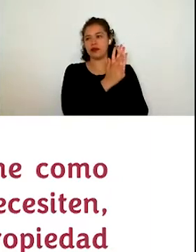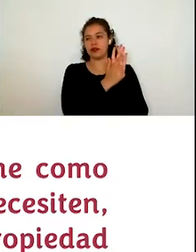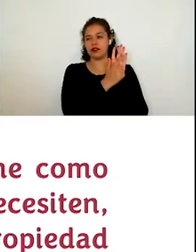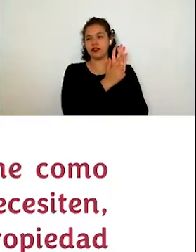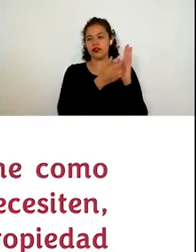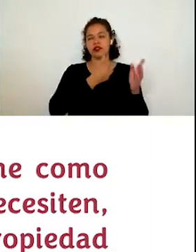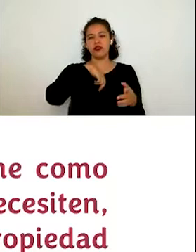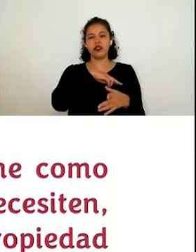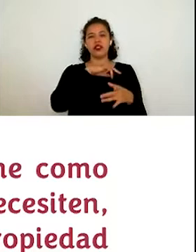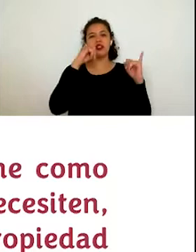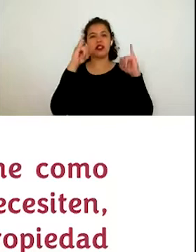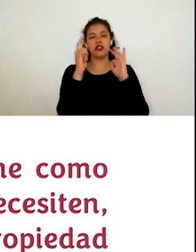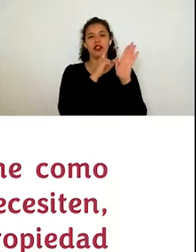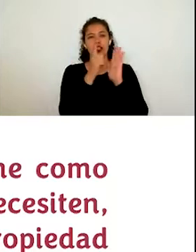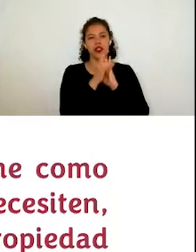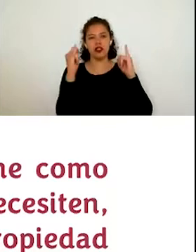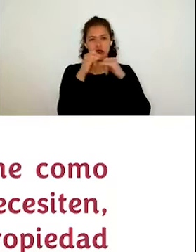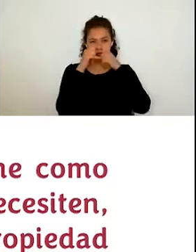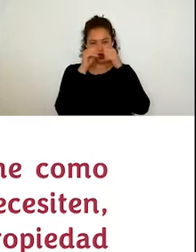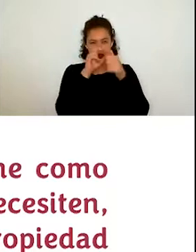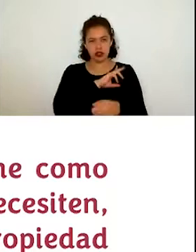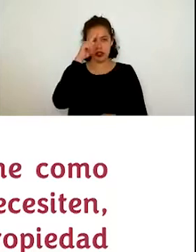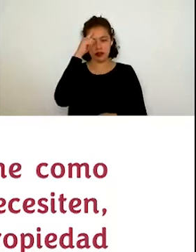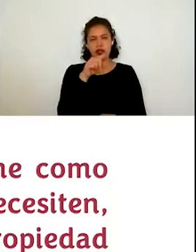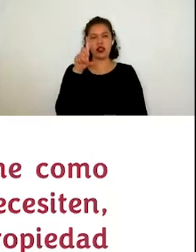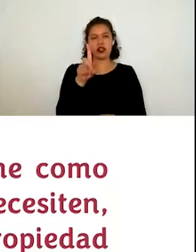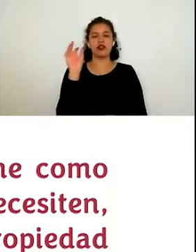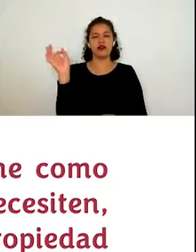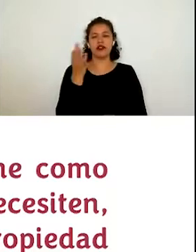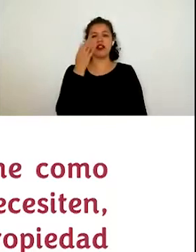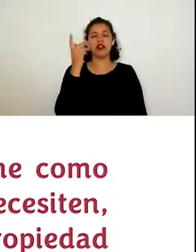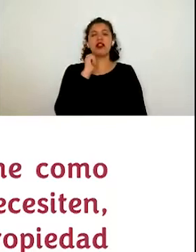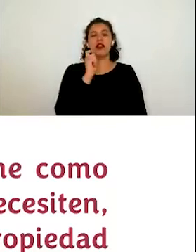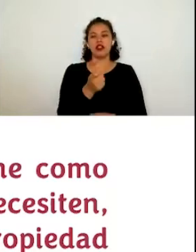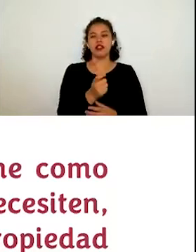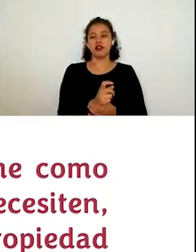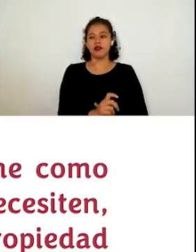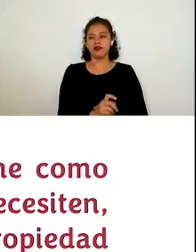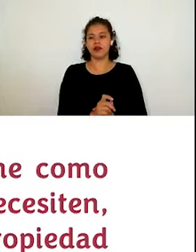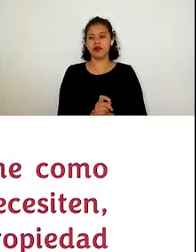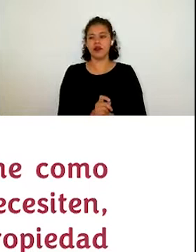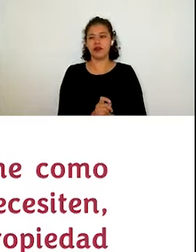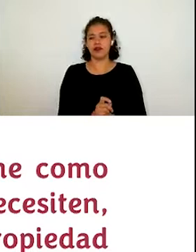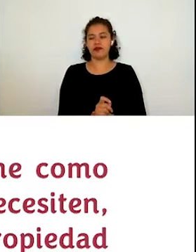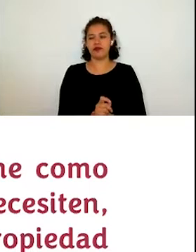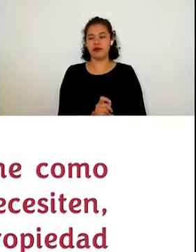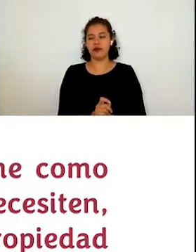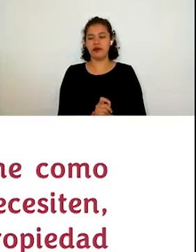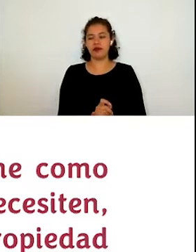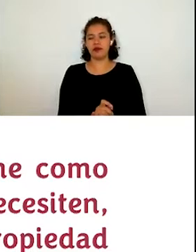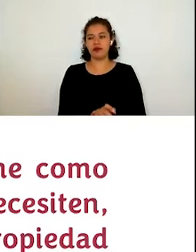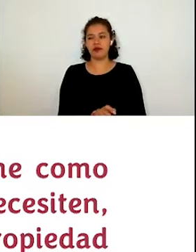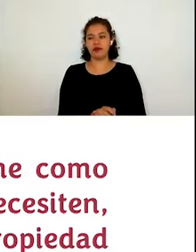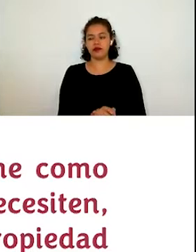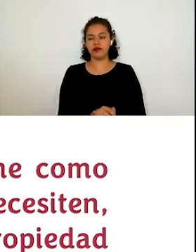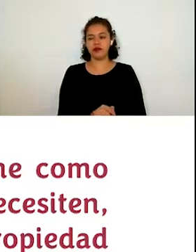Instituciones de Asistencia Privada para el Distrito Federal, define a este órgano colegiado que va